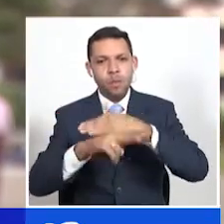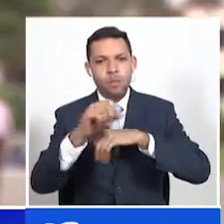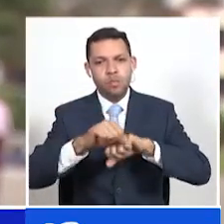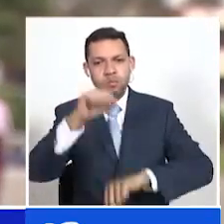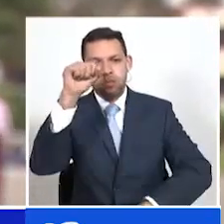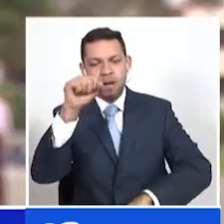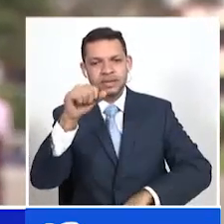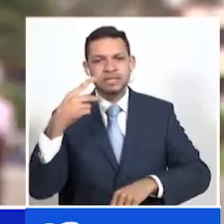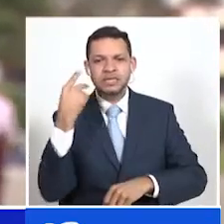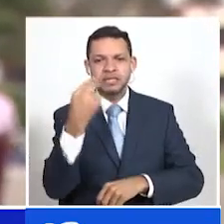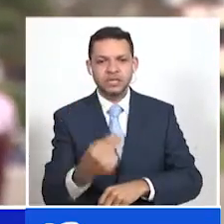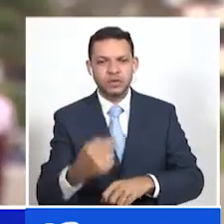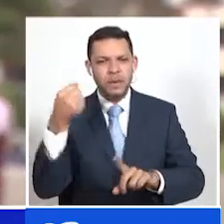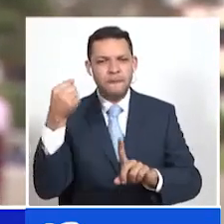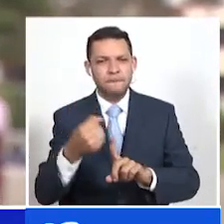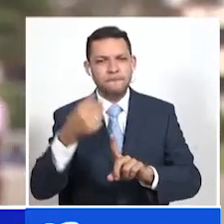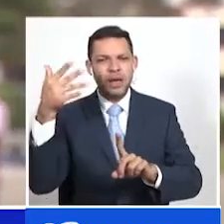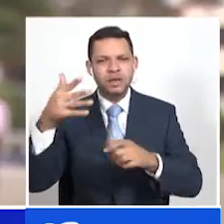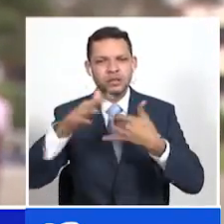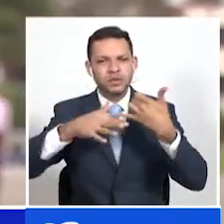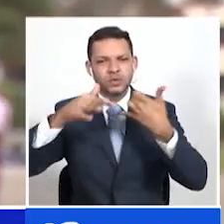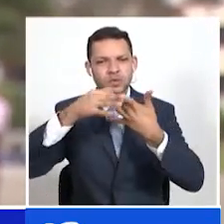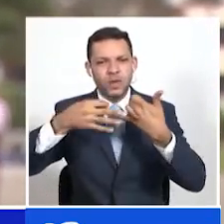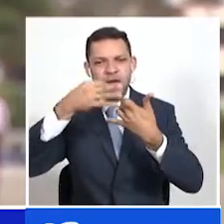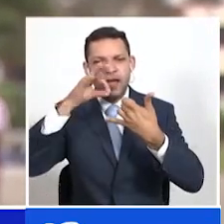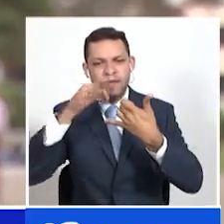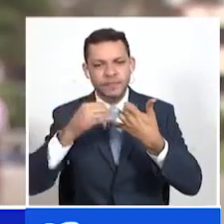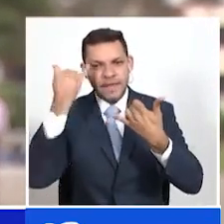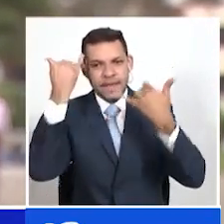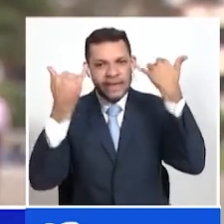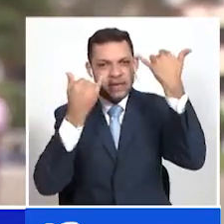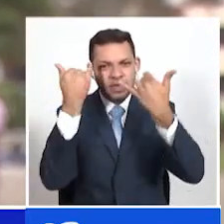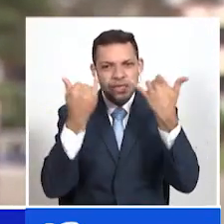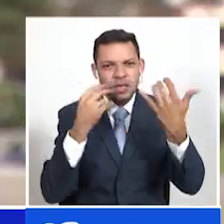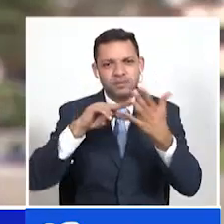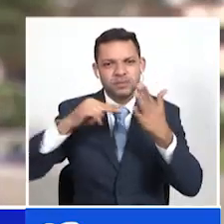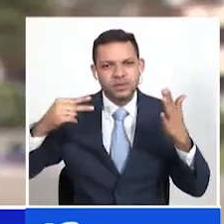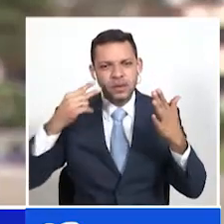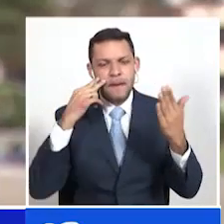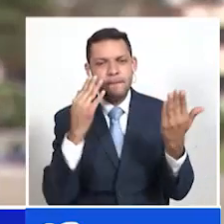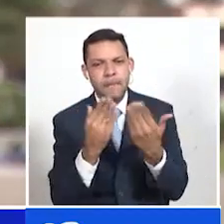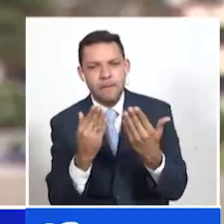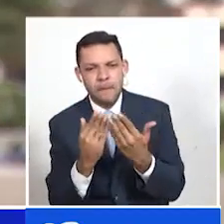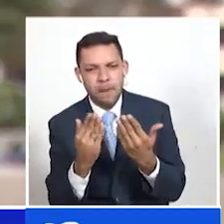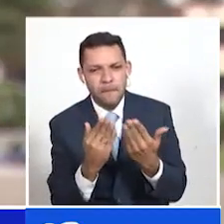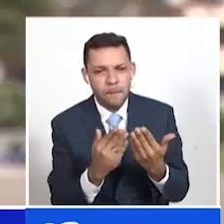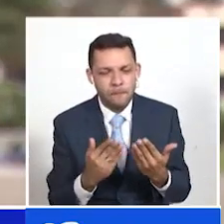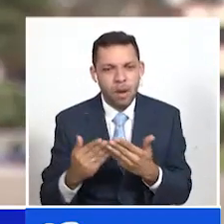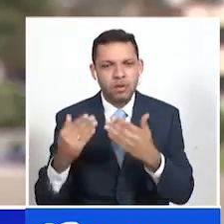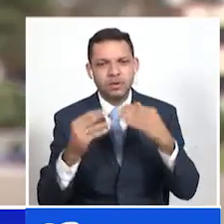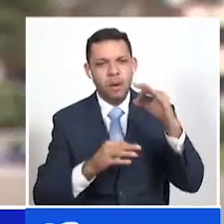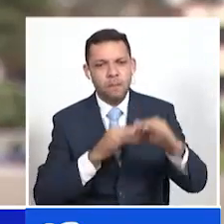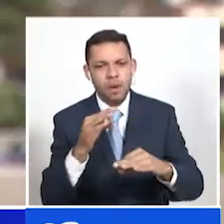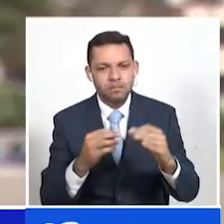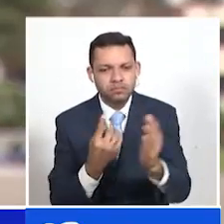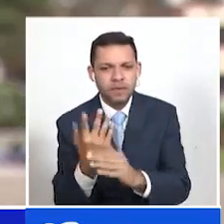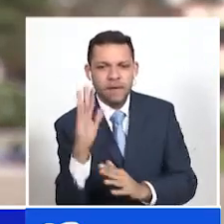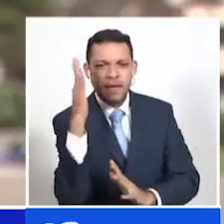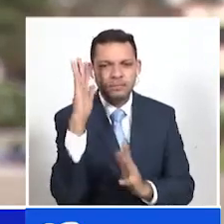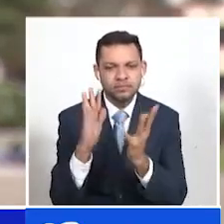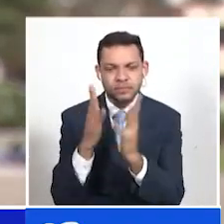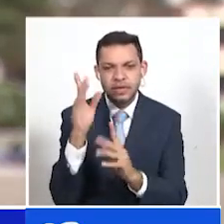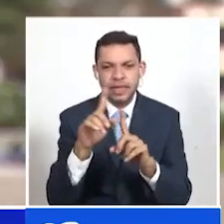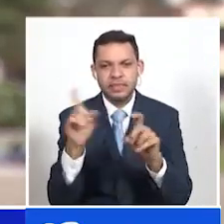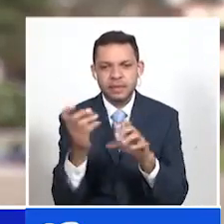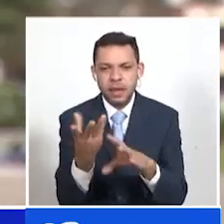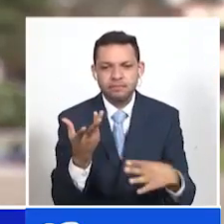cafetero. Entonces tenemos proyectos de innovación tecnológica, de educación, de protección medioambiental, de inclusión,